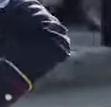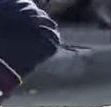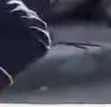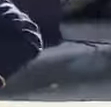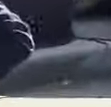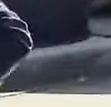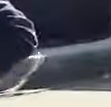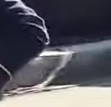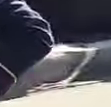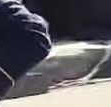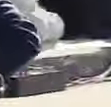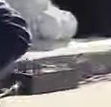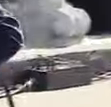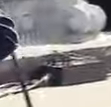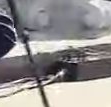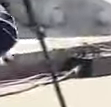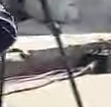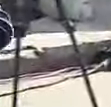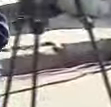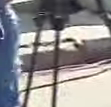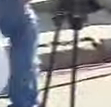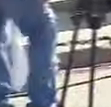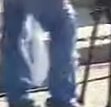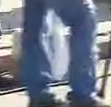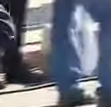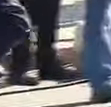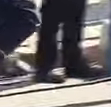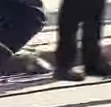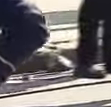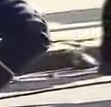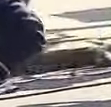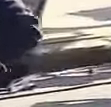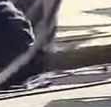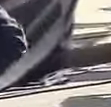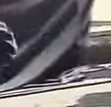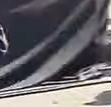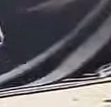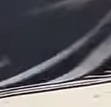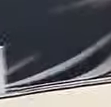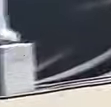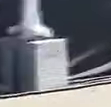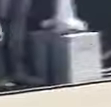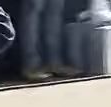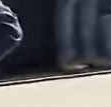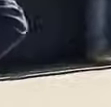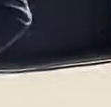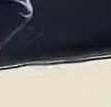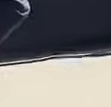Yeah.